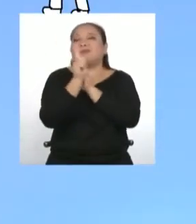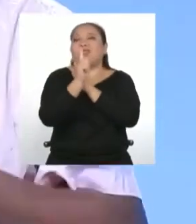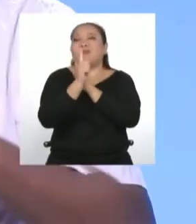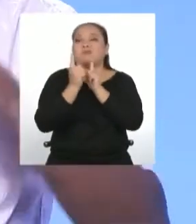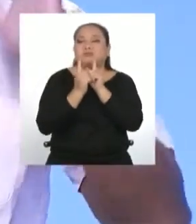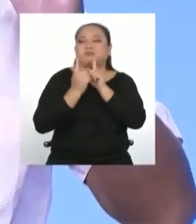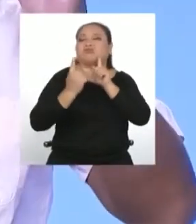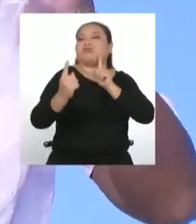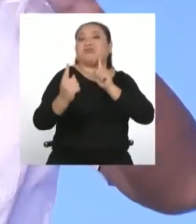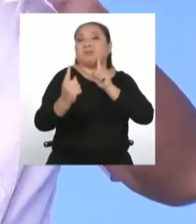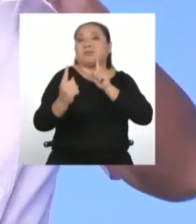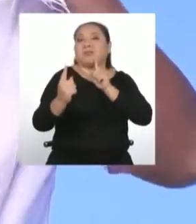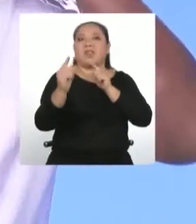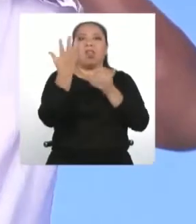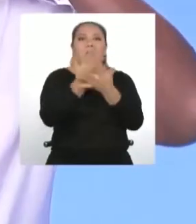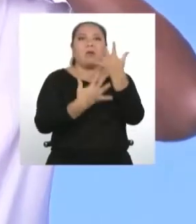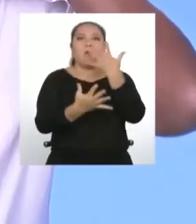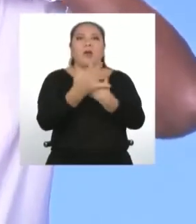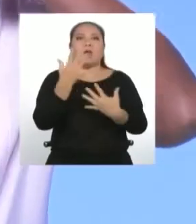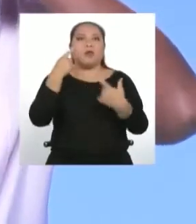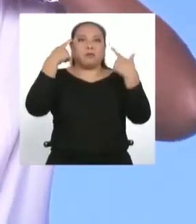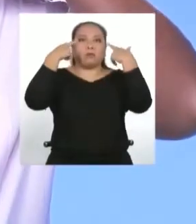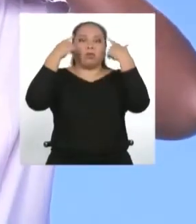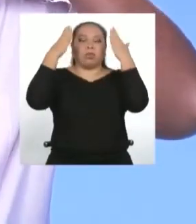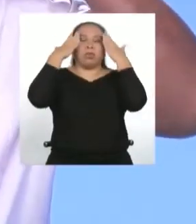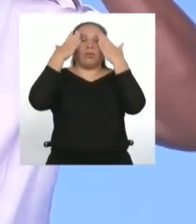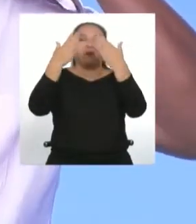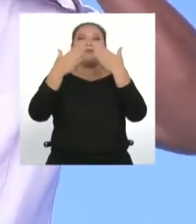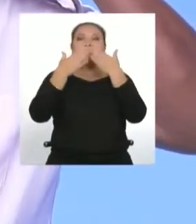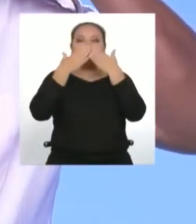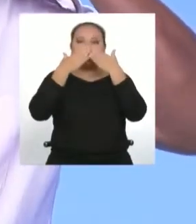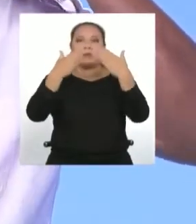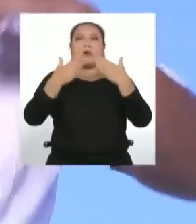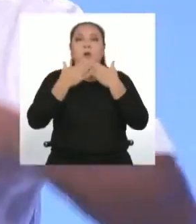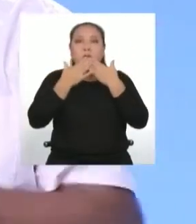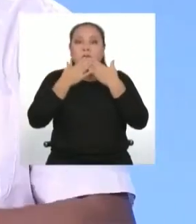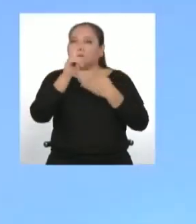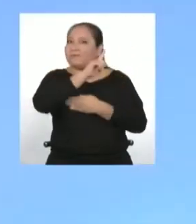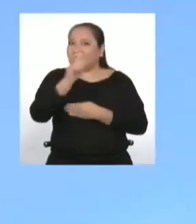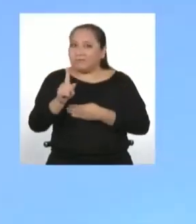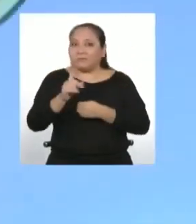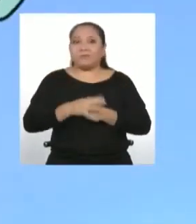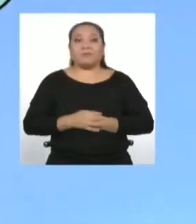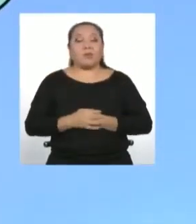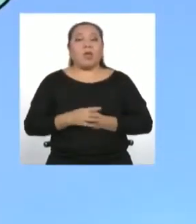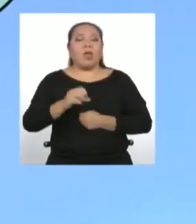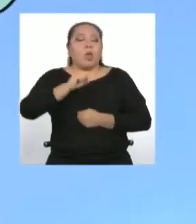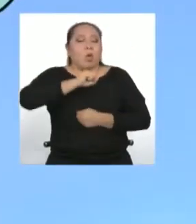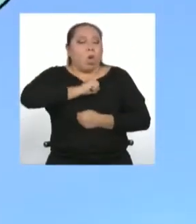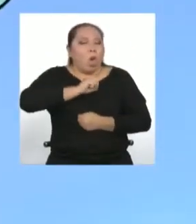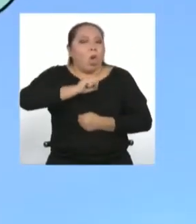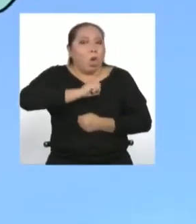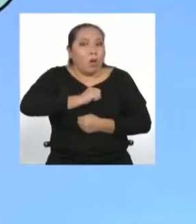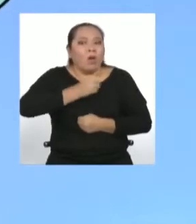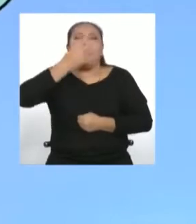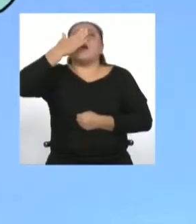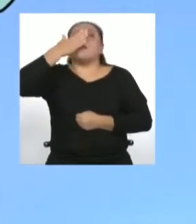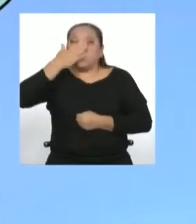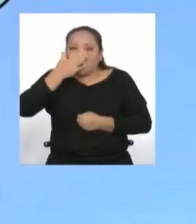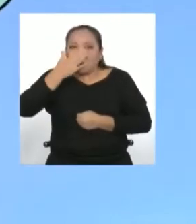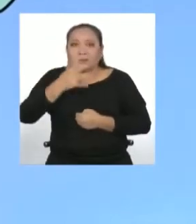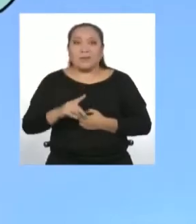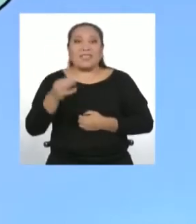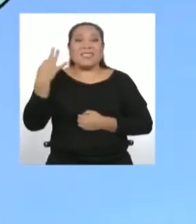de la enfermedad. No te toques con las manos, los ojos, la nariz o la boca. Cuando tosas o estornudes, cúbrete la